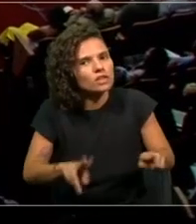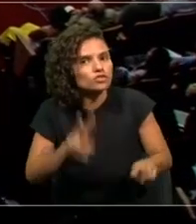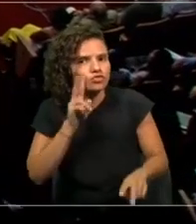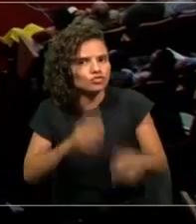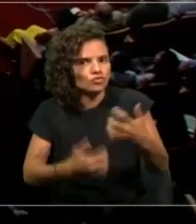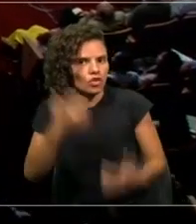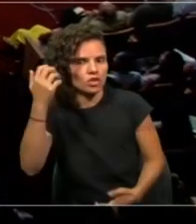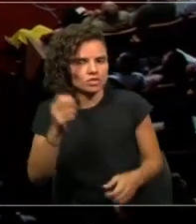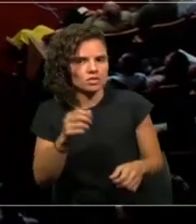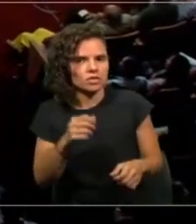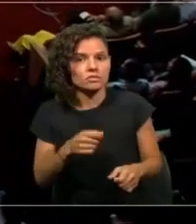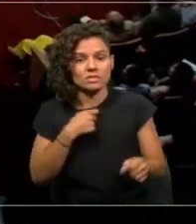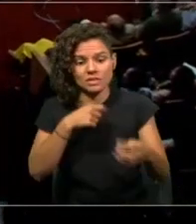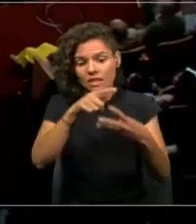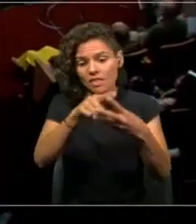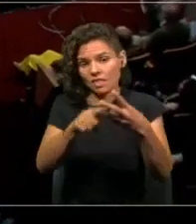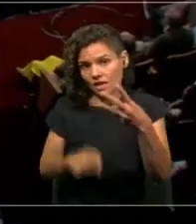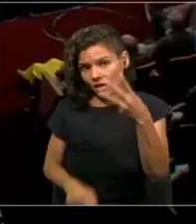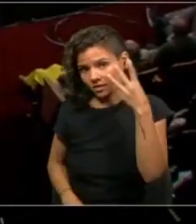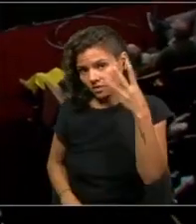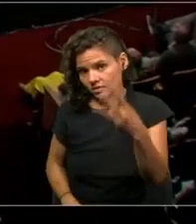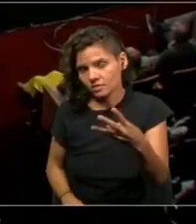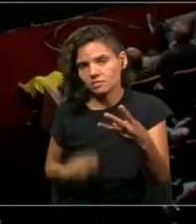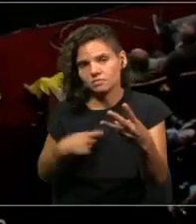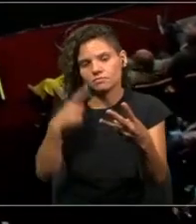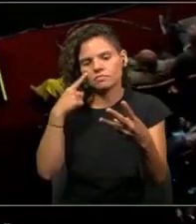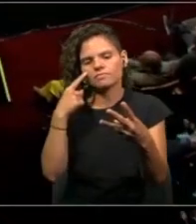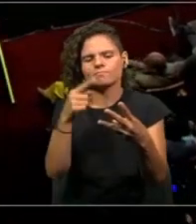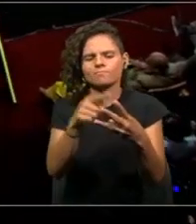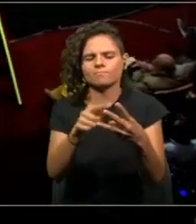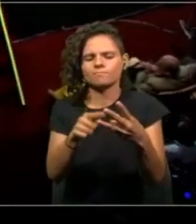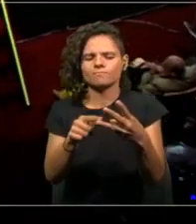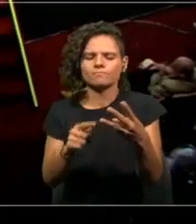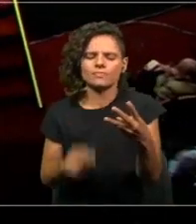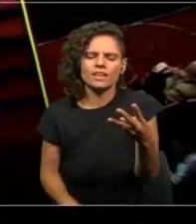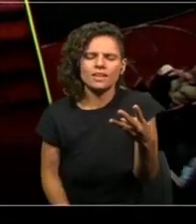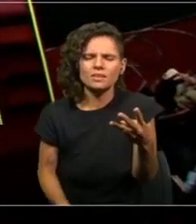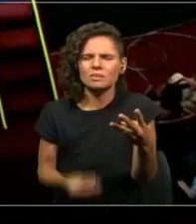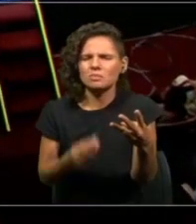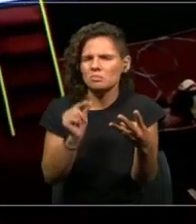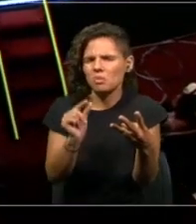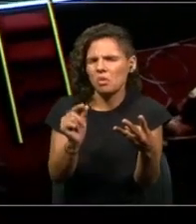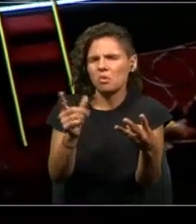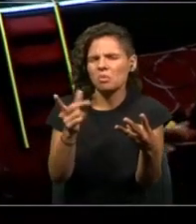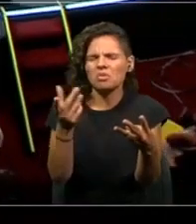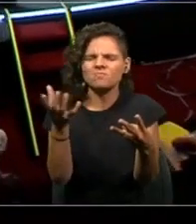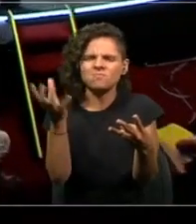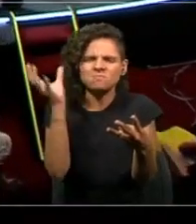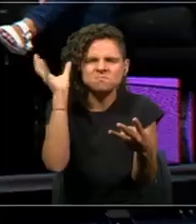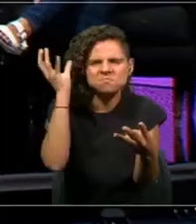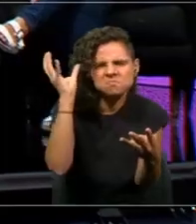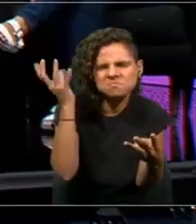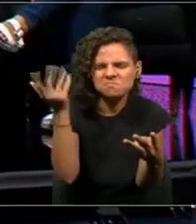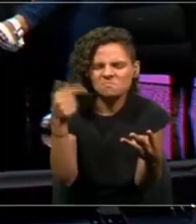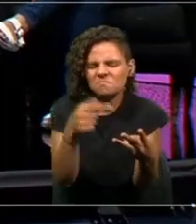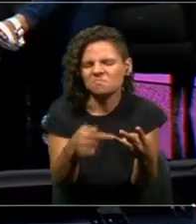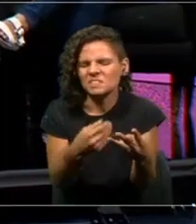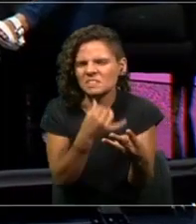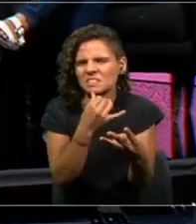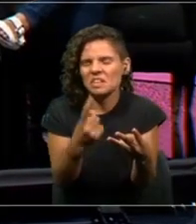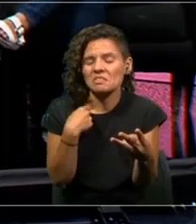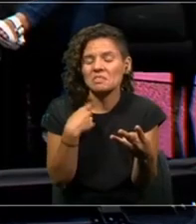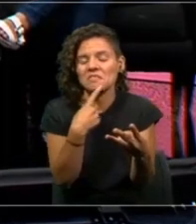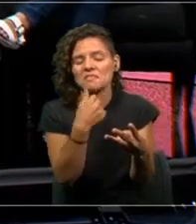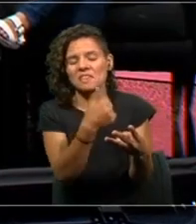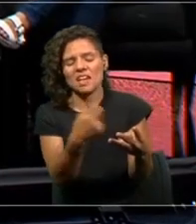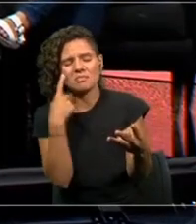Con estos tres elementos, uno dice ya, pero ¿no será medio ingenuo esta historia? Uno, la típica impresión es, pero suena bonito,